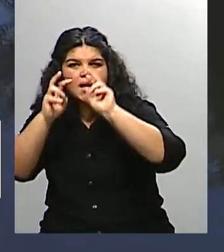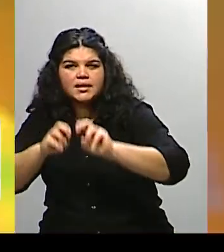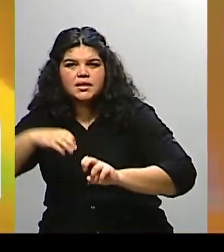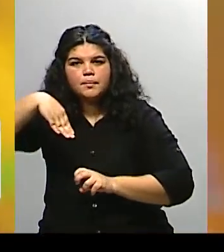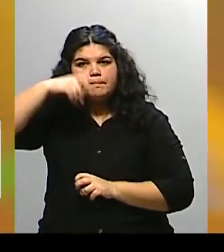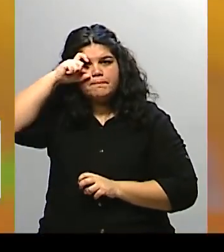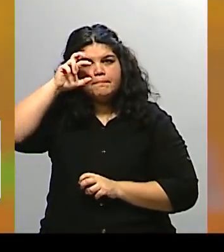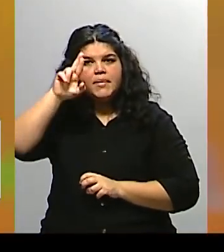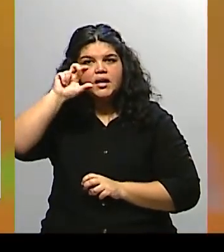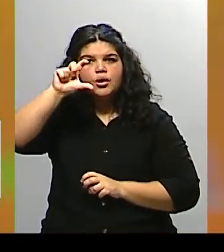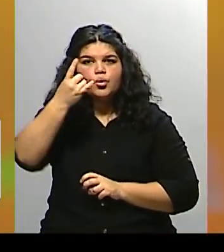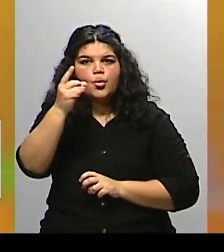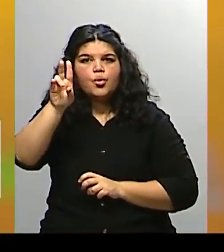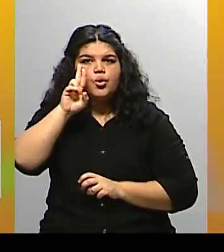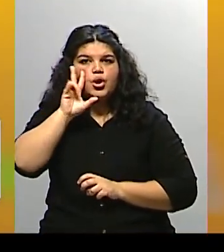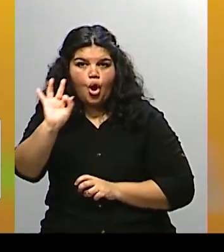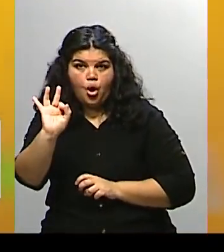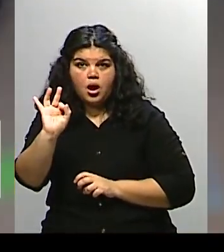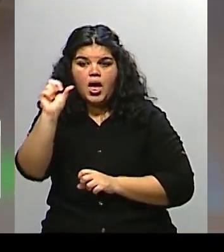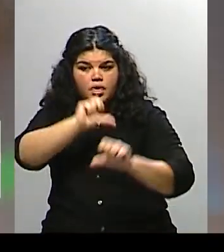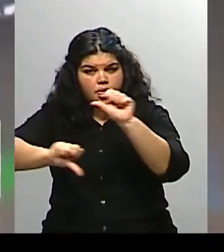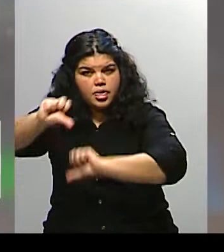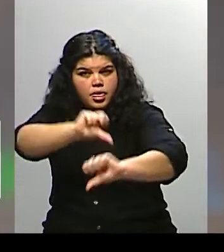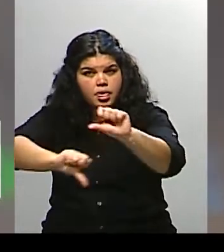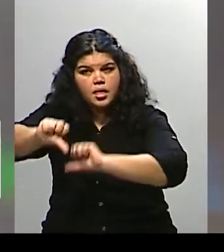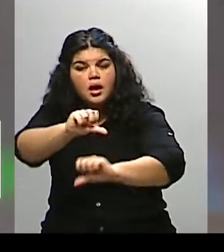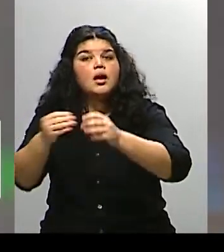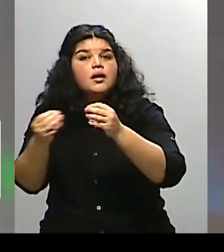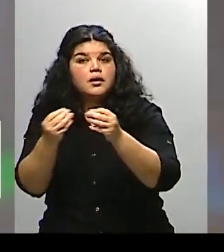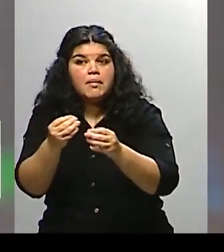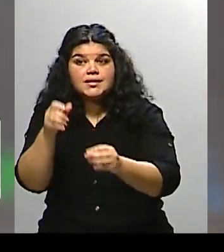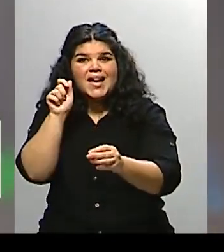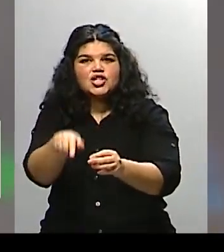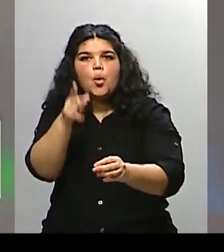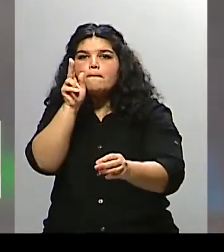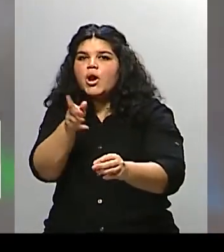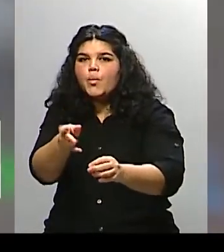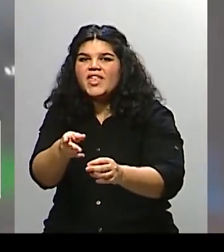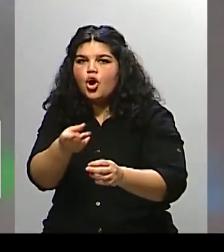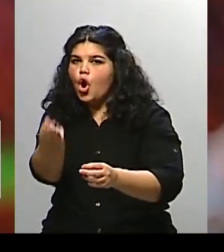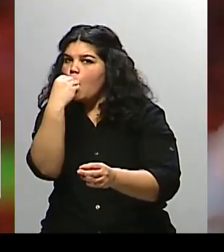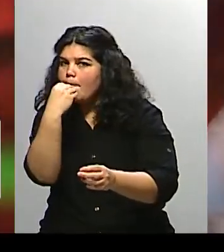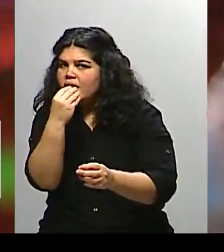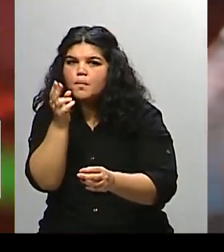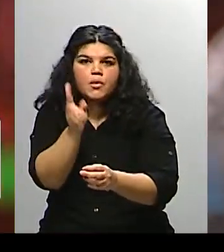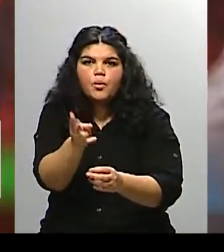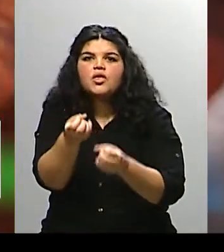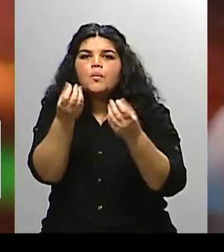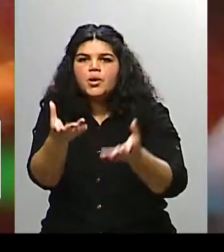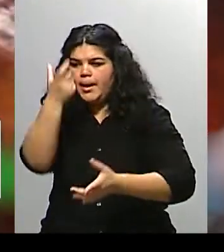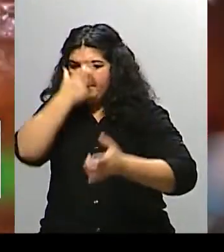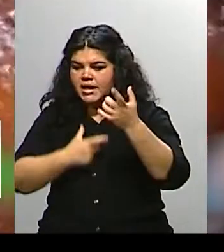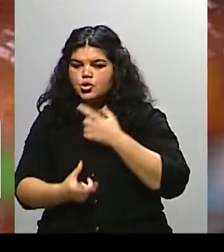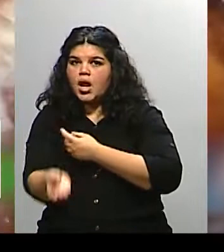mercurio altísimos. Wow. Esto hizo que el gobierno de Colombia prohibiera el consumo de esta especie pensando en salud humana. Cuando esto